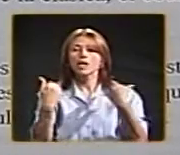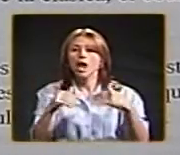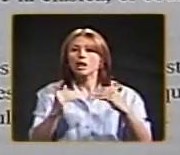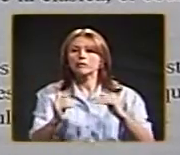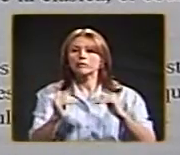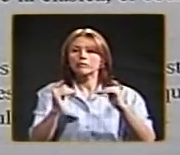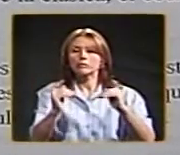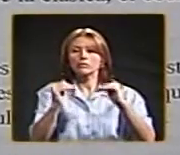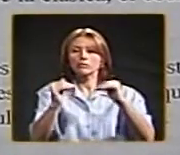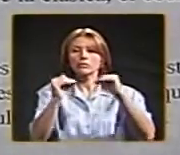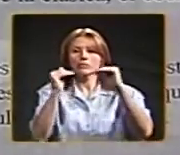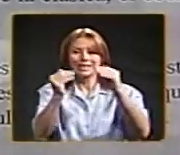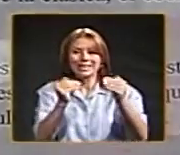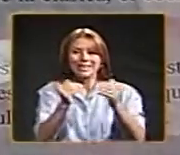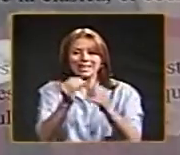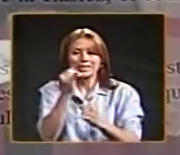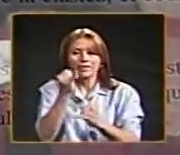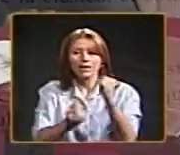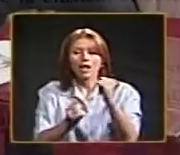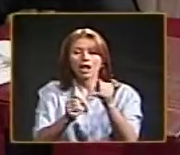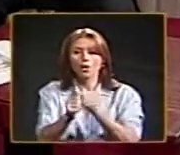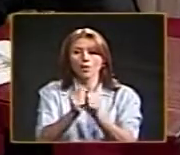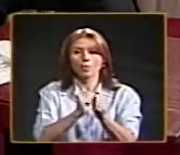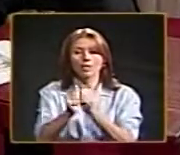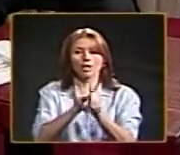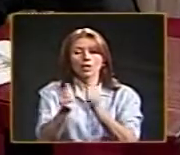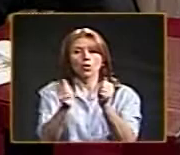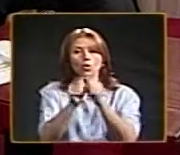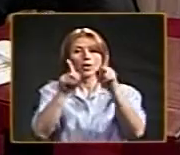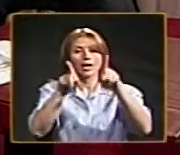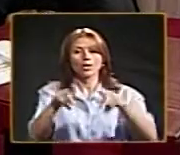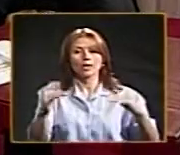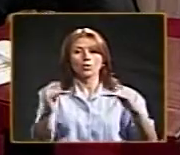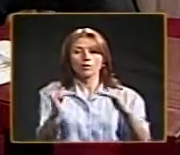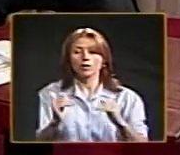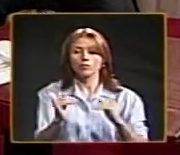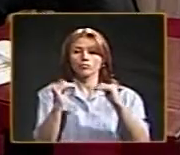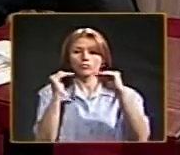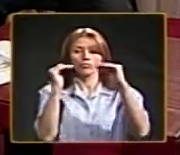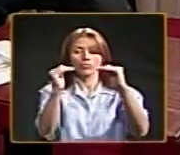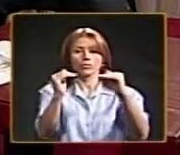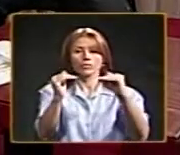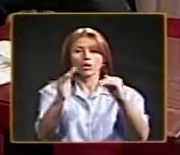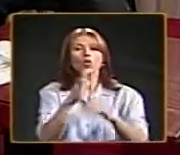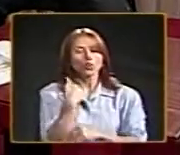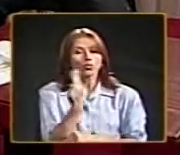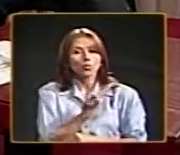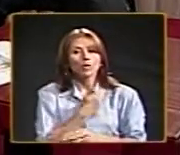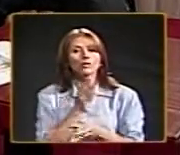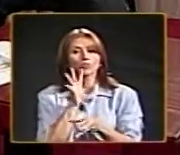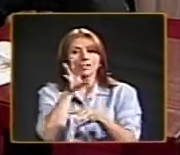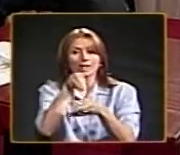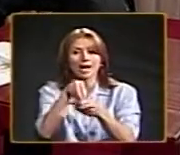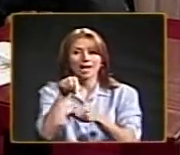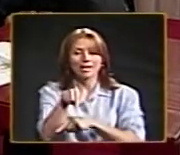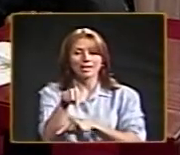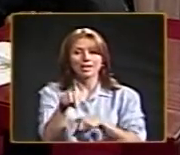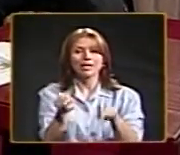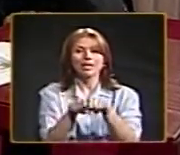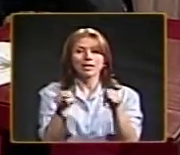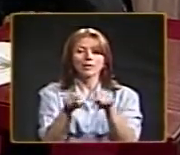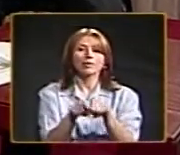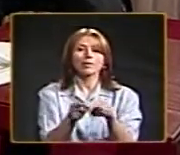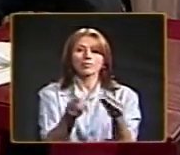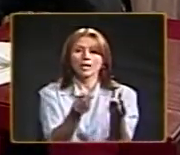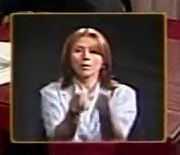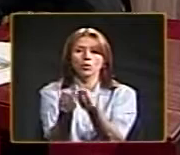las finales, compitiendo con gente De muy alto de nivel, muy ¿no? alto nivel. Los nuestros están ahí. Y después la producción